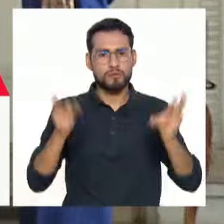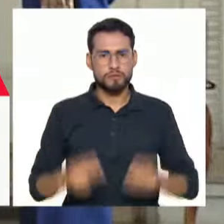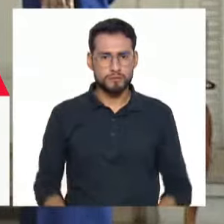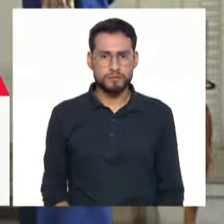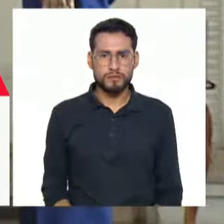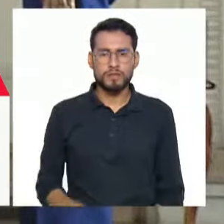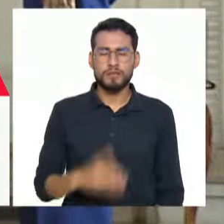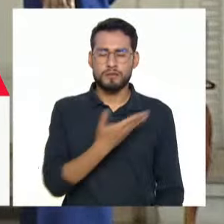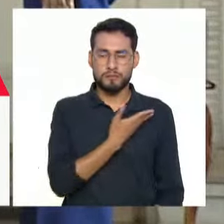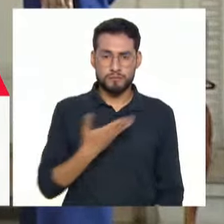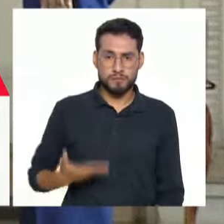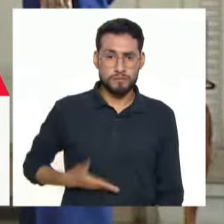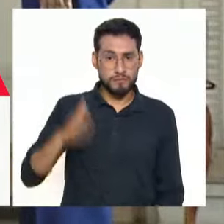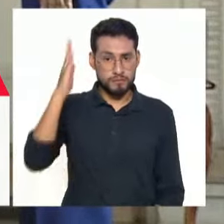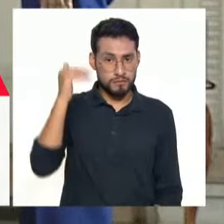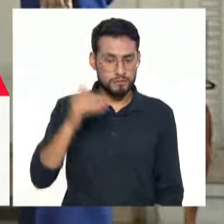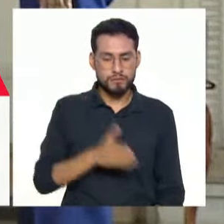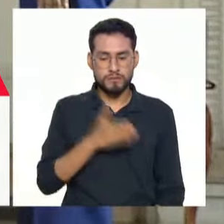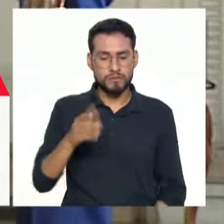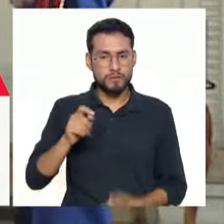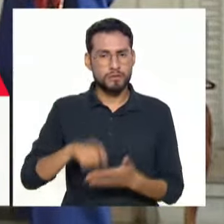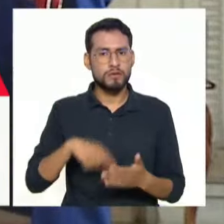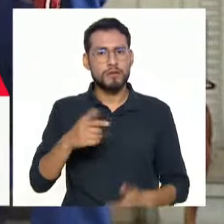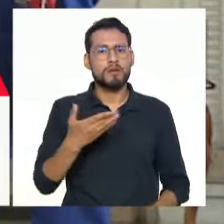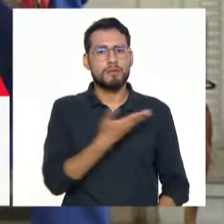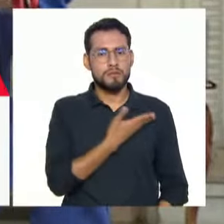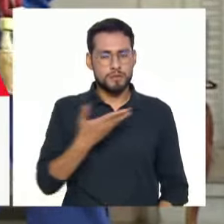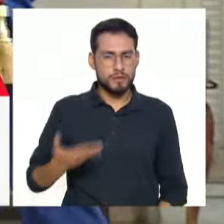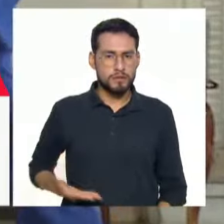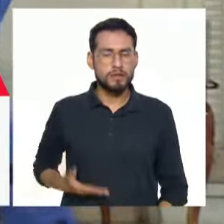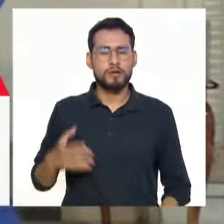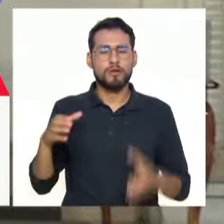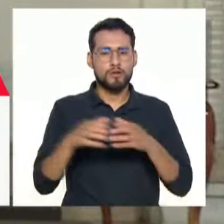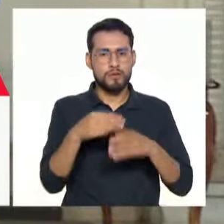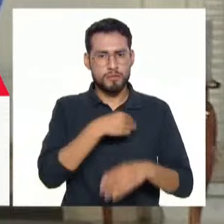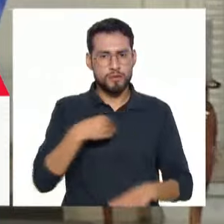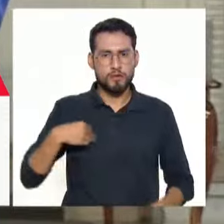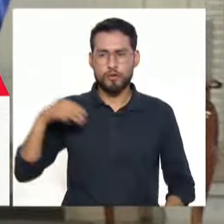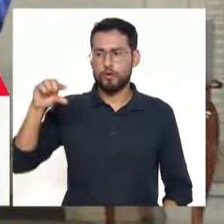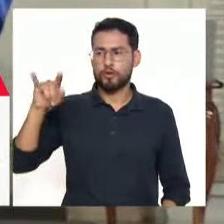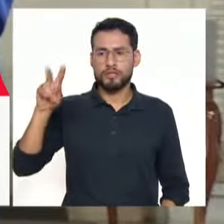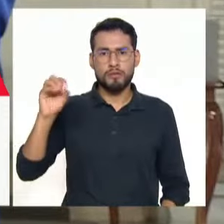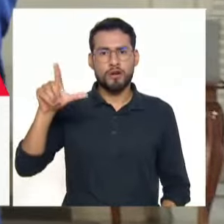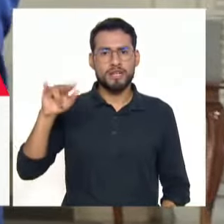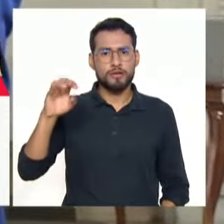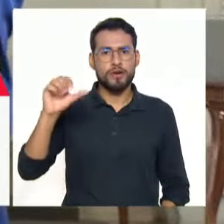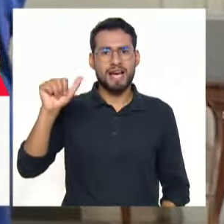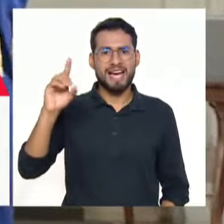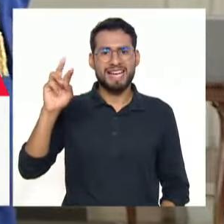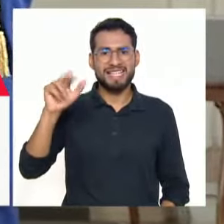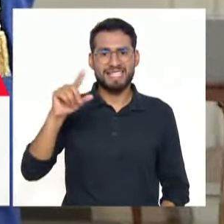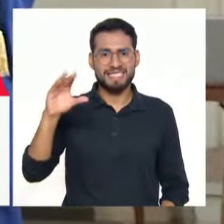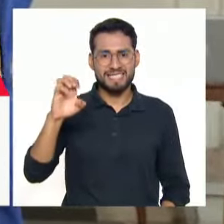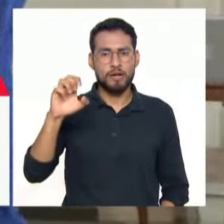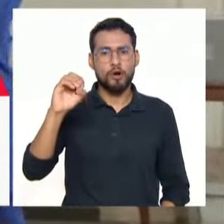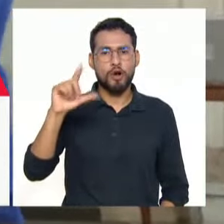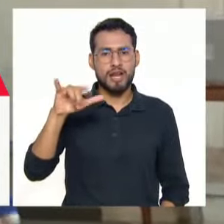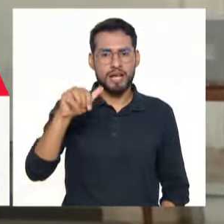publíquese. Dinercilia Bolorte Segarra, Presidenta de la República. Gustavo Lino Adriancén Olaya, Presidente del Consejo de